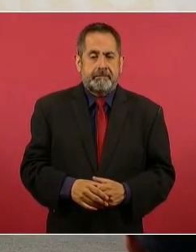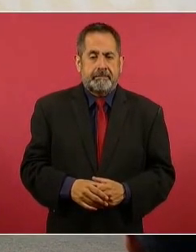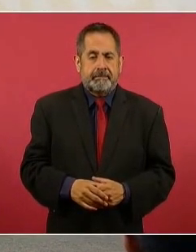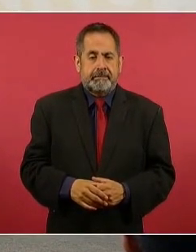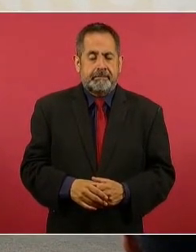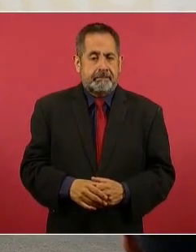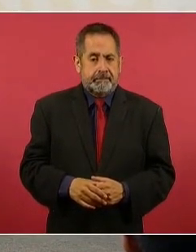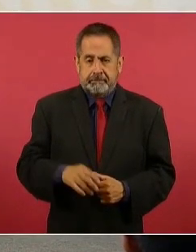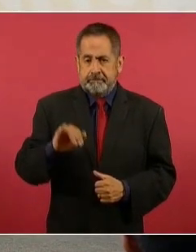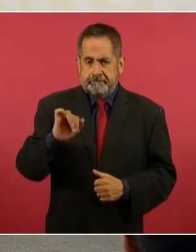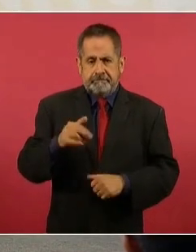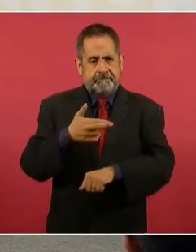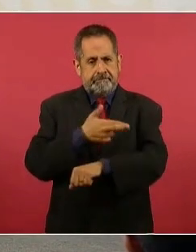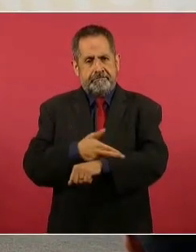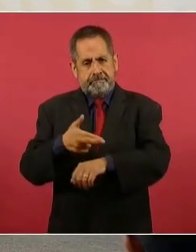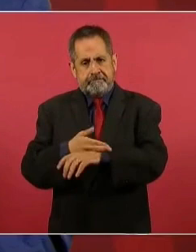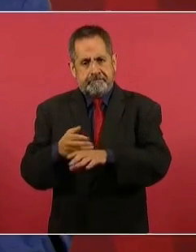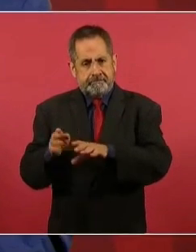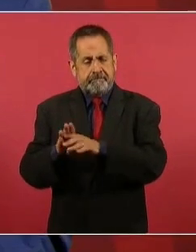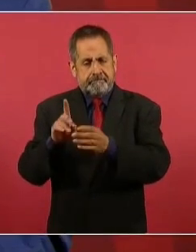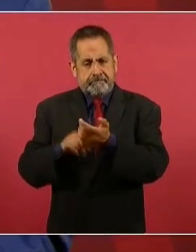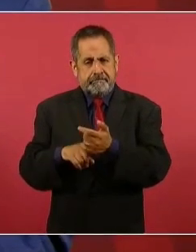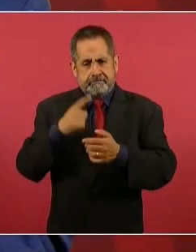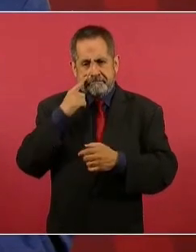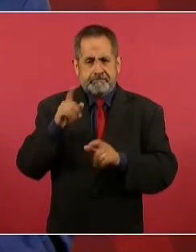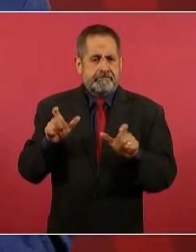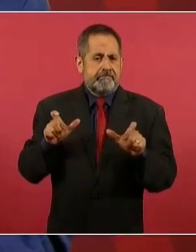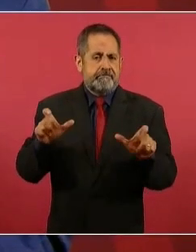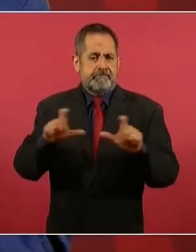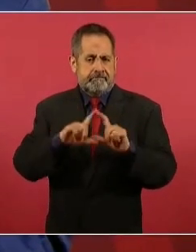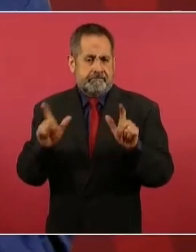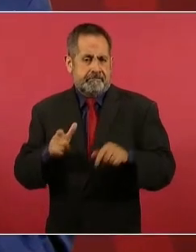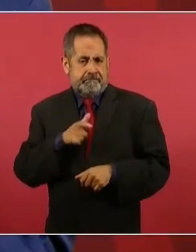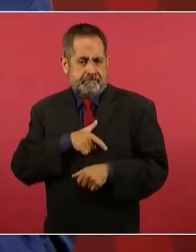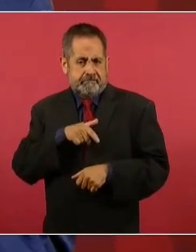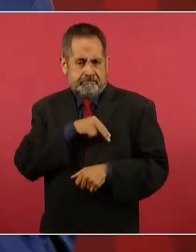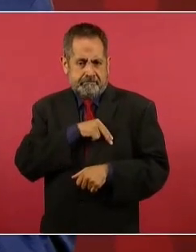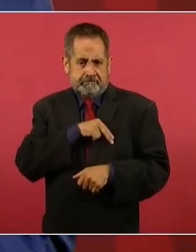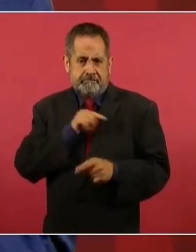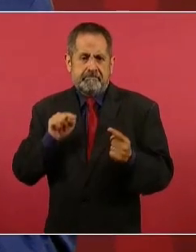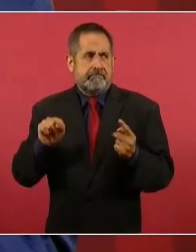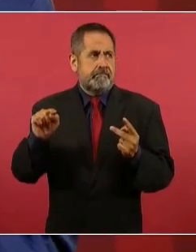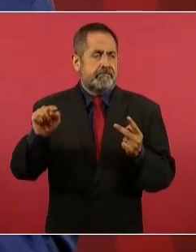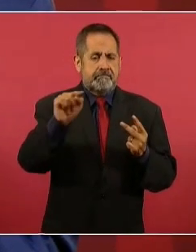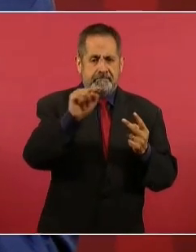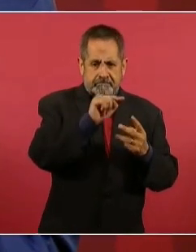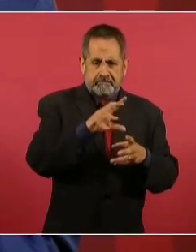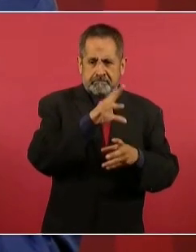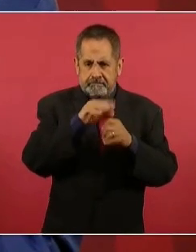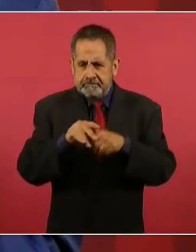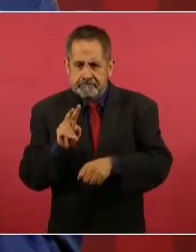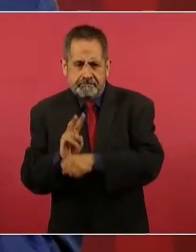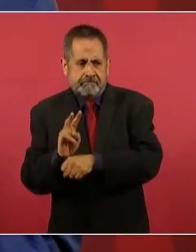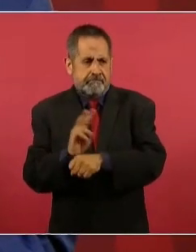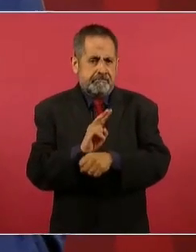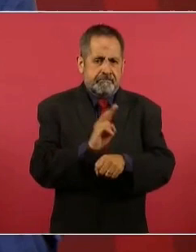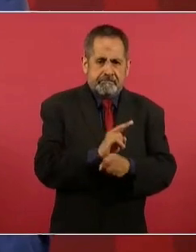haciendo el trabajo y la Guardia Nacional está en todas las carreteras para